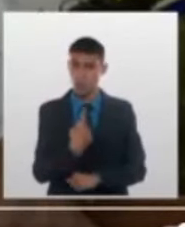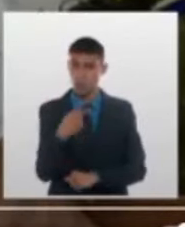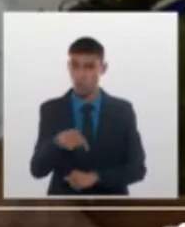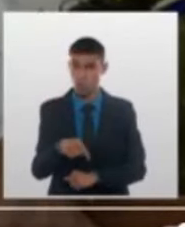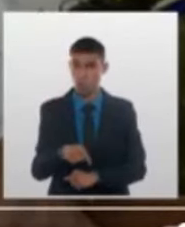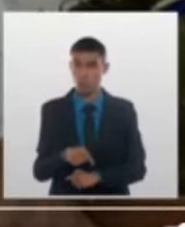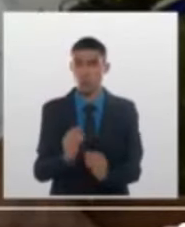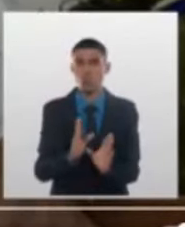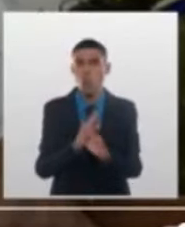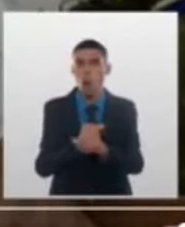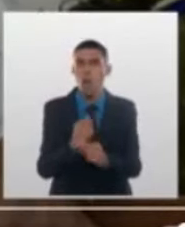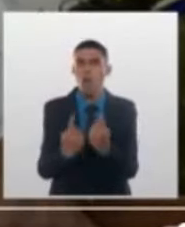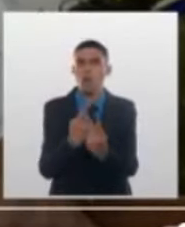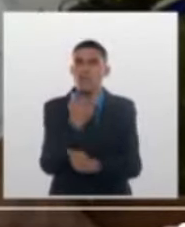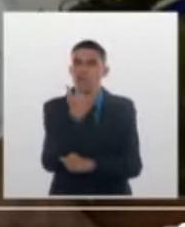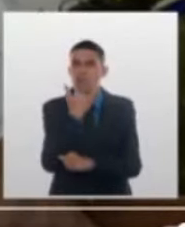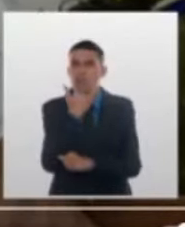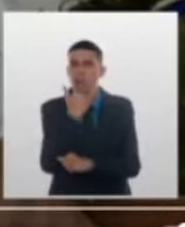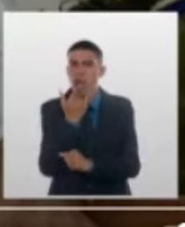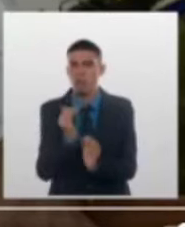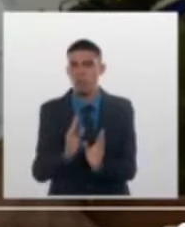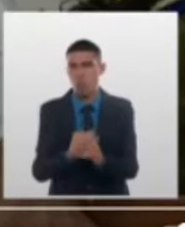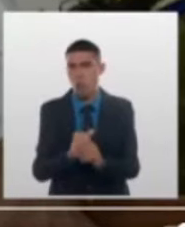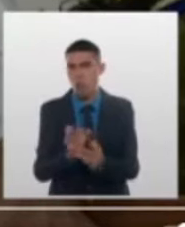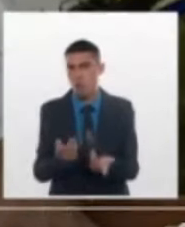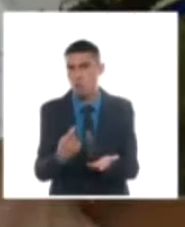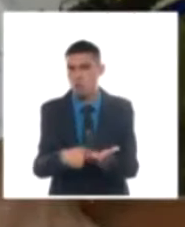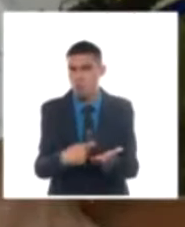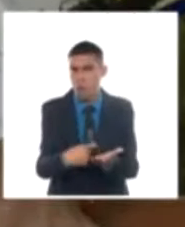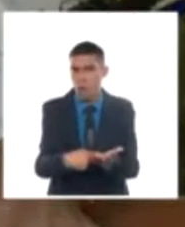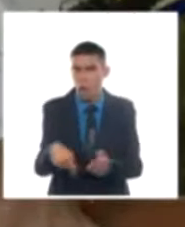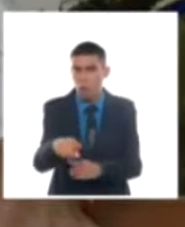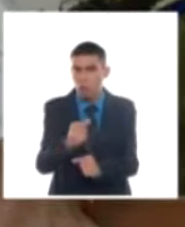tenemos dificultades ninguna para tener ningún pago con ningún